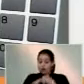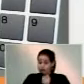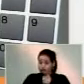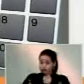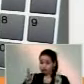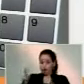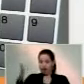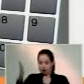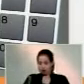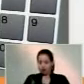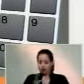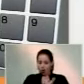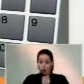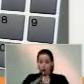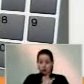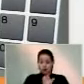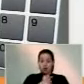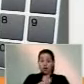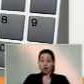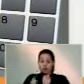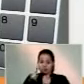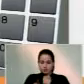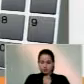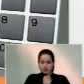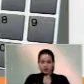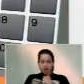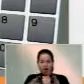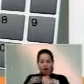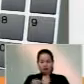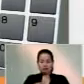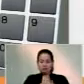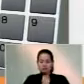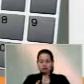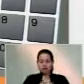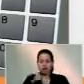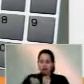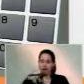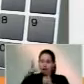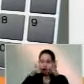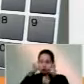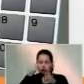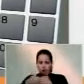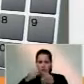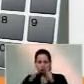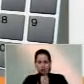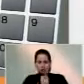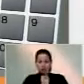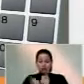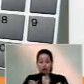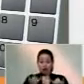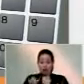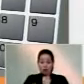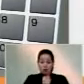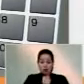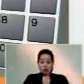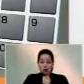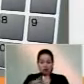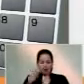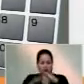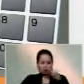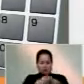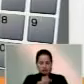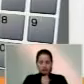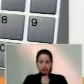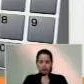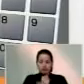estaban satisfechos de haber oído los planteamientos de ellos. Ahora bien, ellos van a continuar con las acciones, van